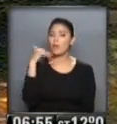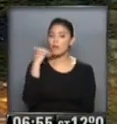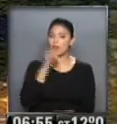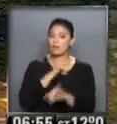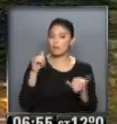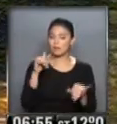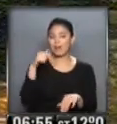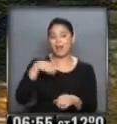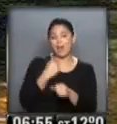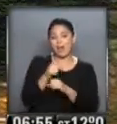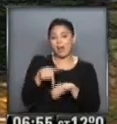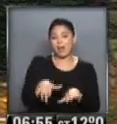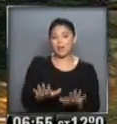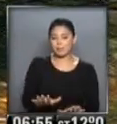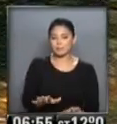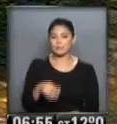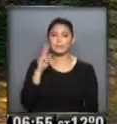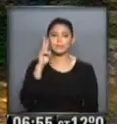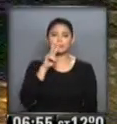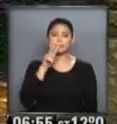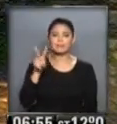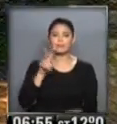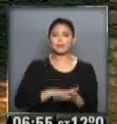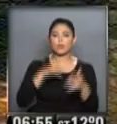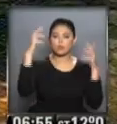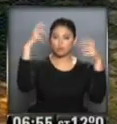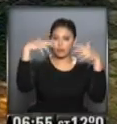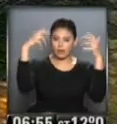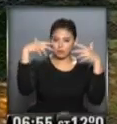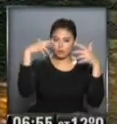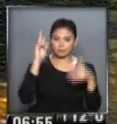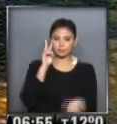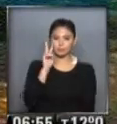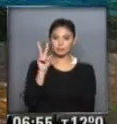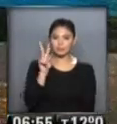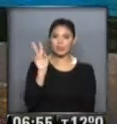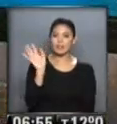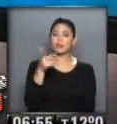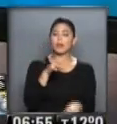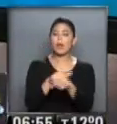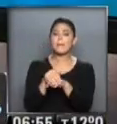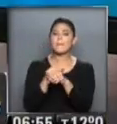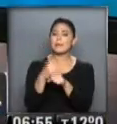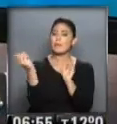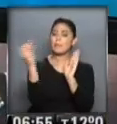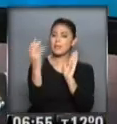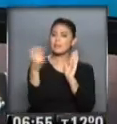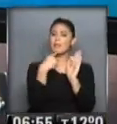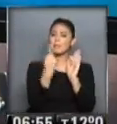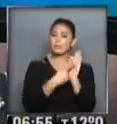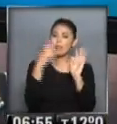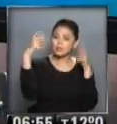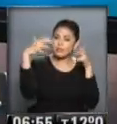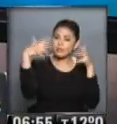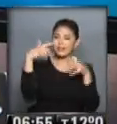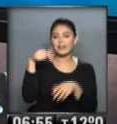Y mientras tanto, vamos a ver qué pasa con el tema de las lluvias. Allí los amigos de Trelew, no se está pronosticando